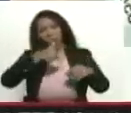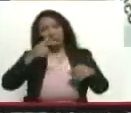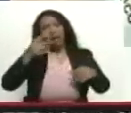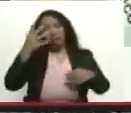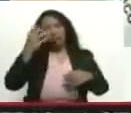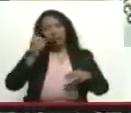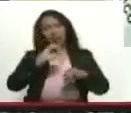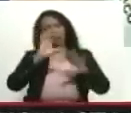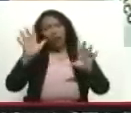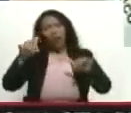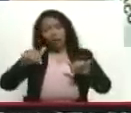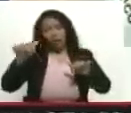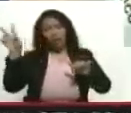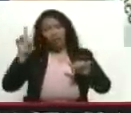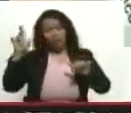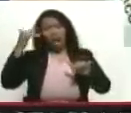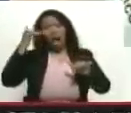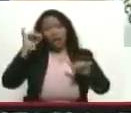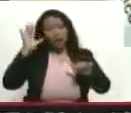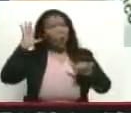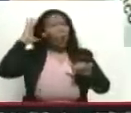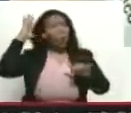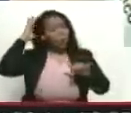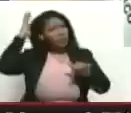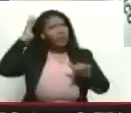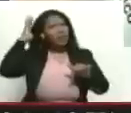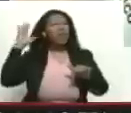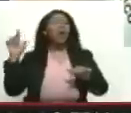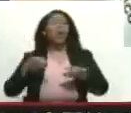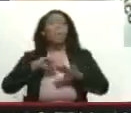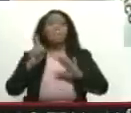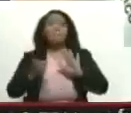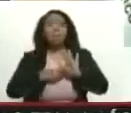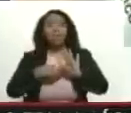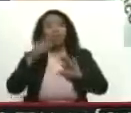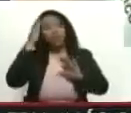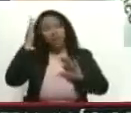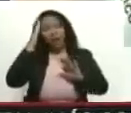En Venezuela ya hay conciencia absoluta de lo que está en juego.